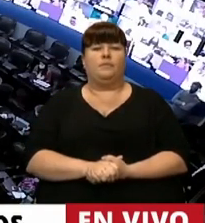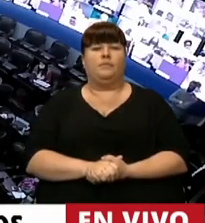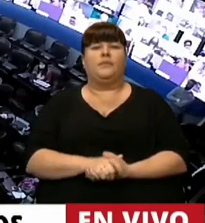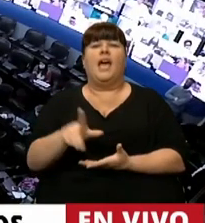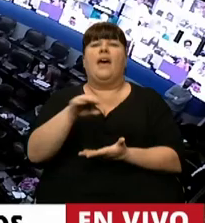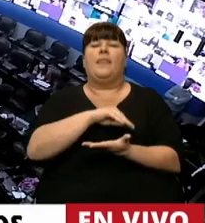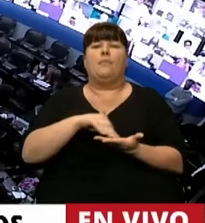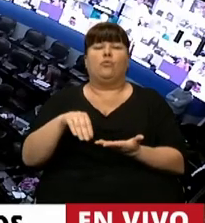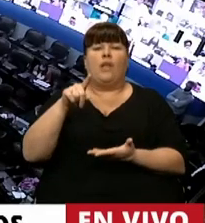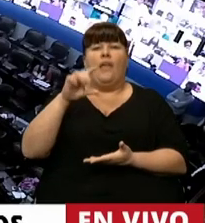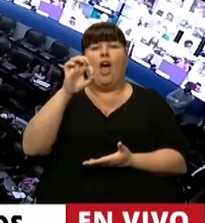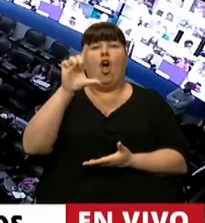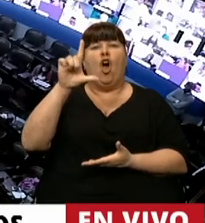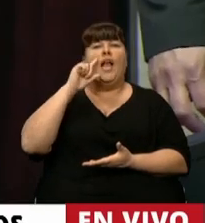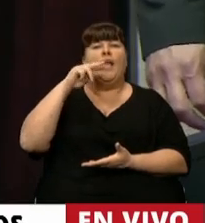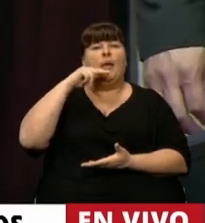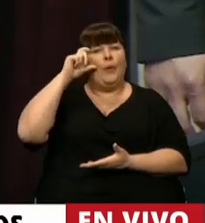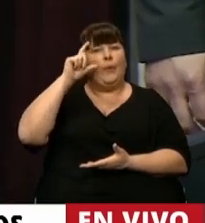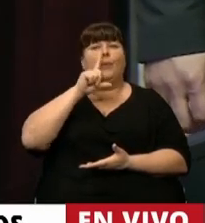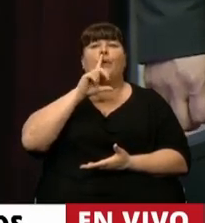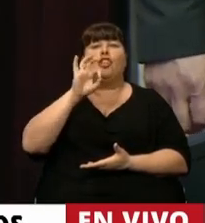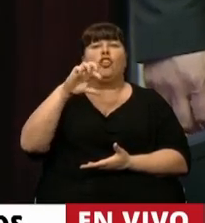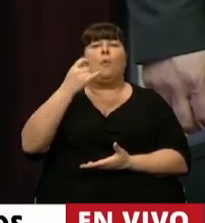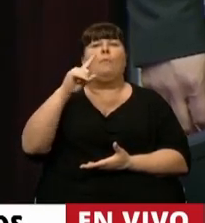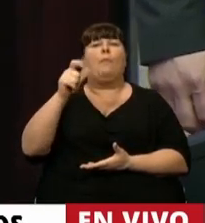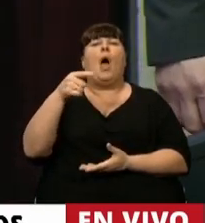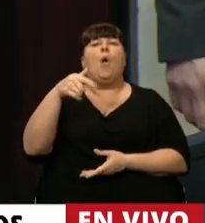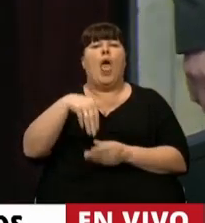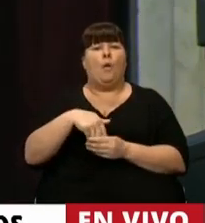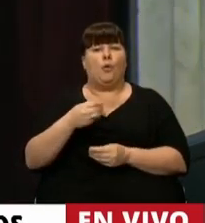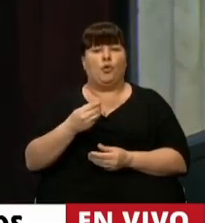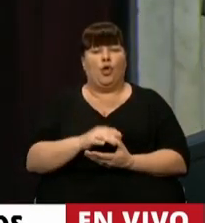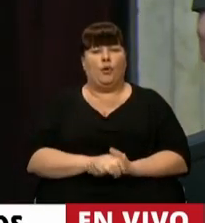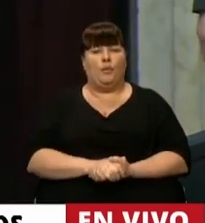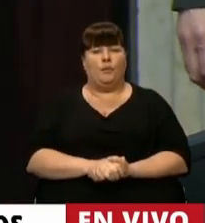diputada oliveto paula el sentido de su voto